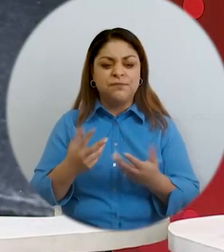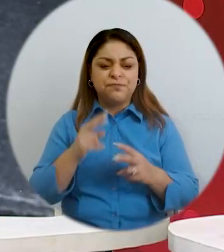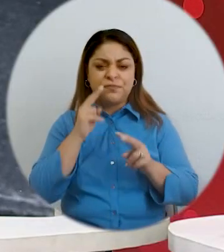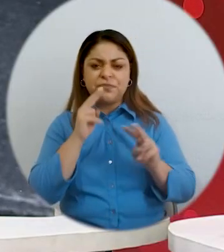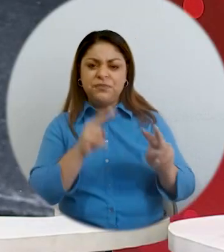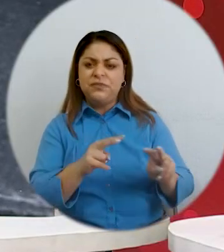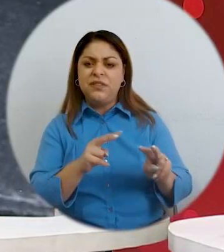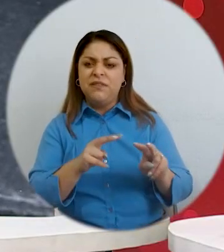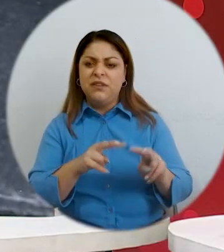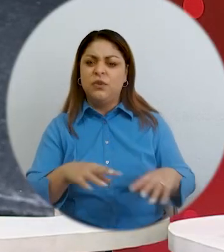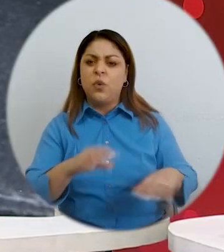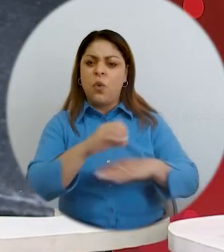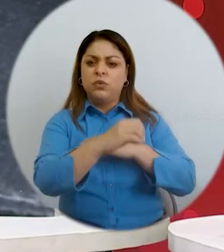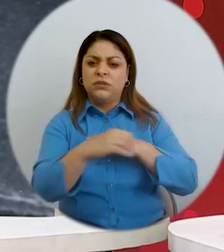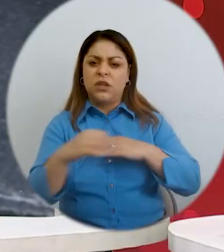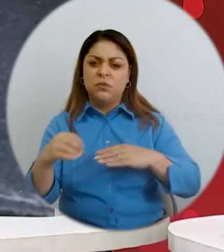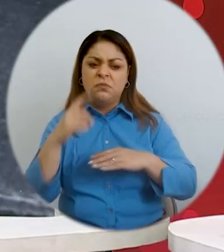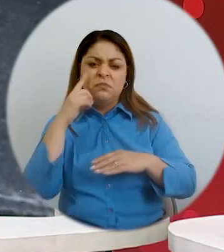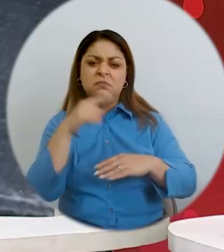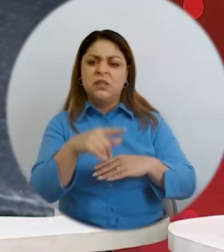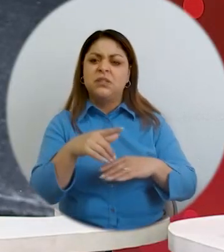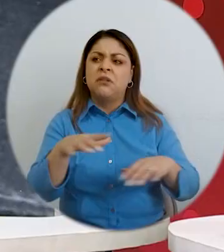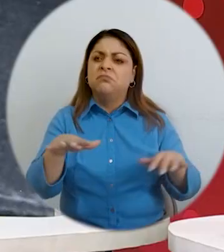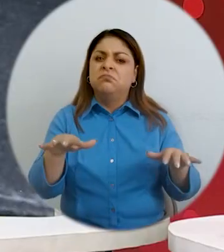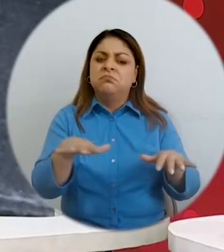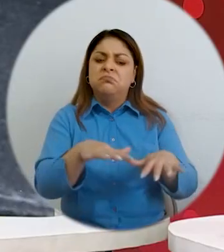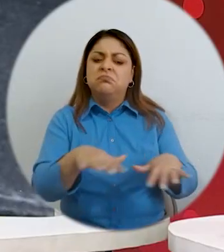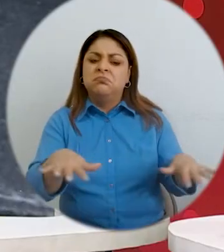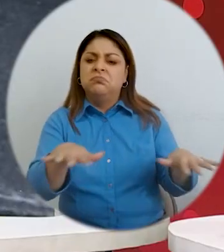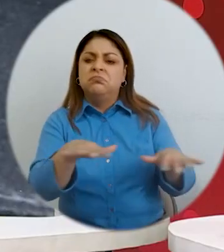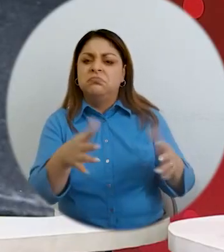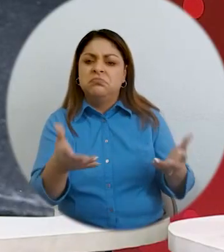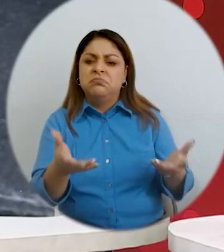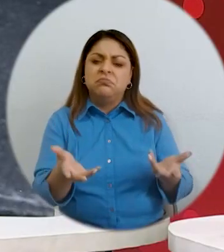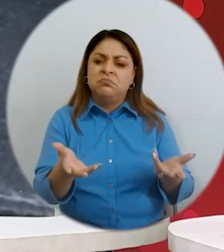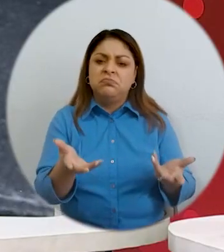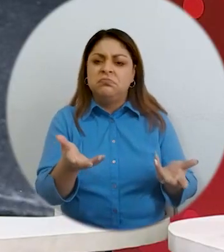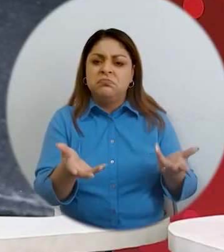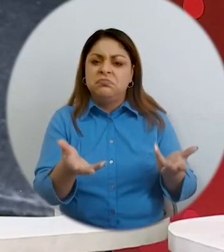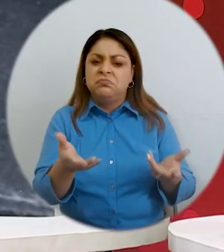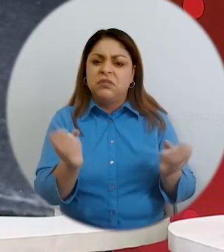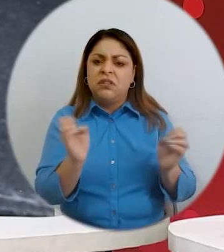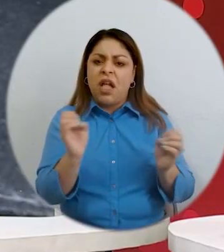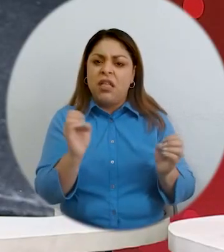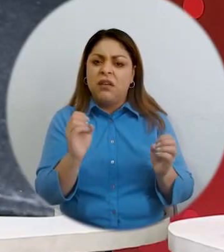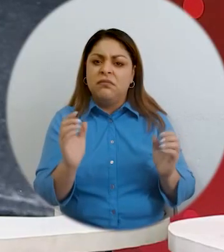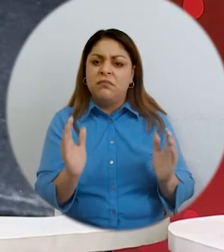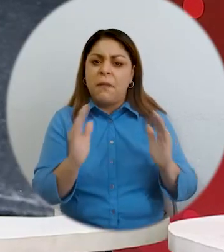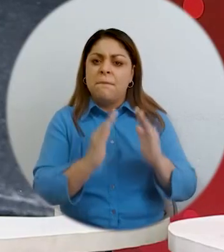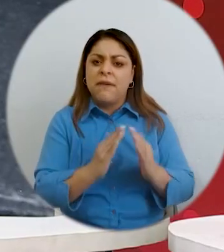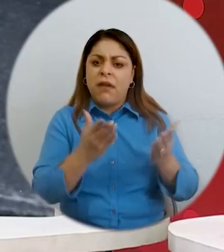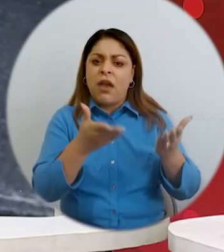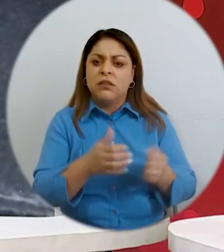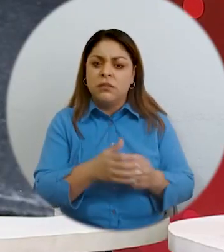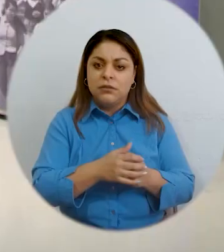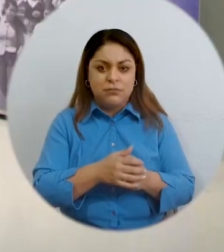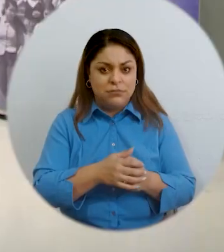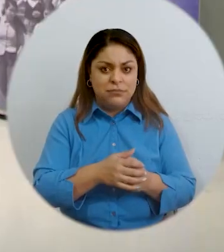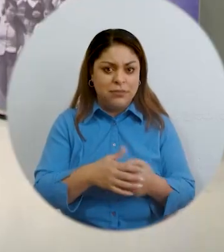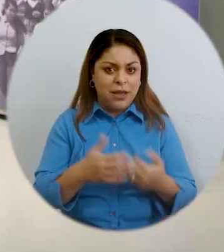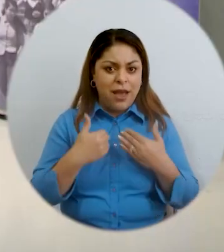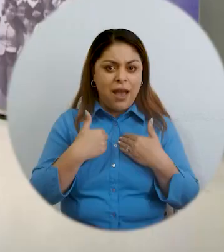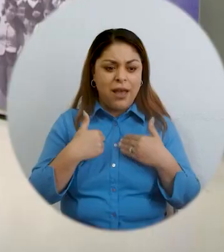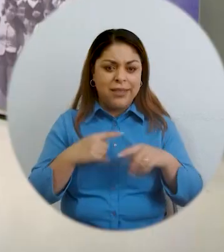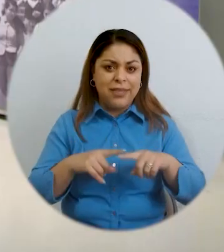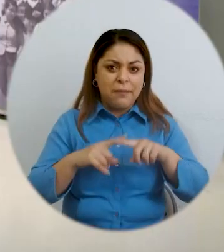tendemos a mirar el océano, ¿verdad?, como algo muy vasto en el cual pues la humanidad no vive. Pero